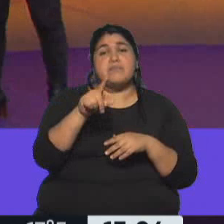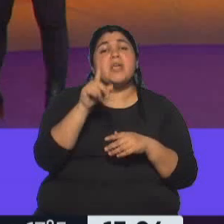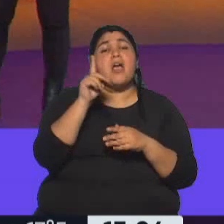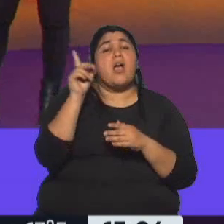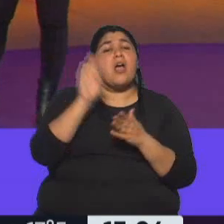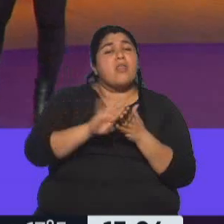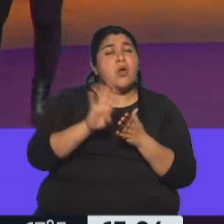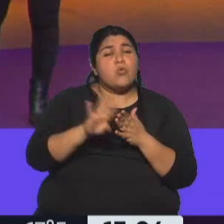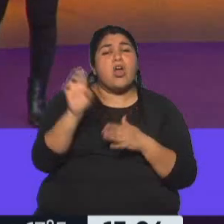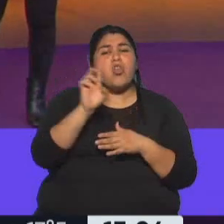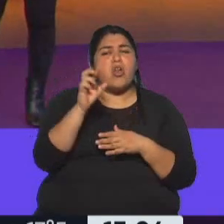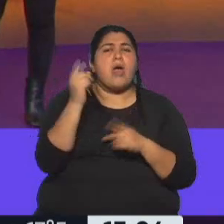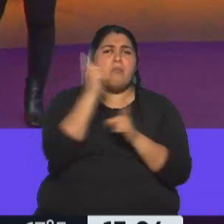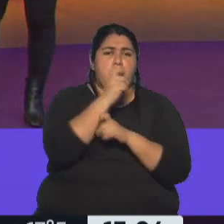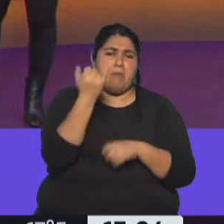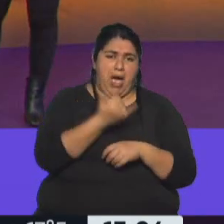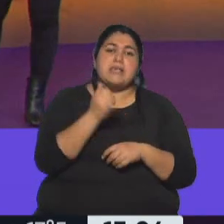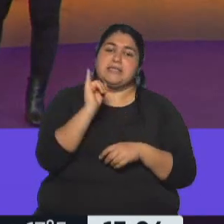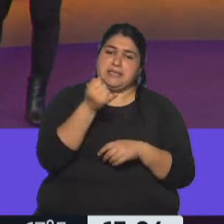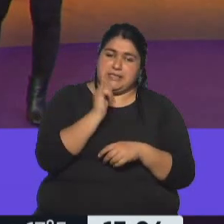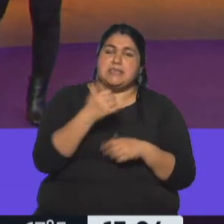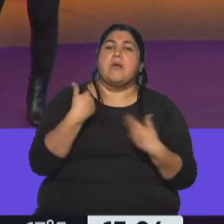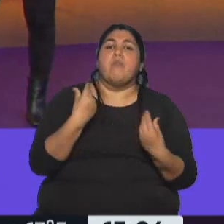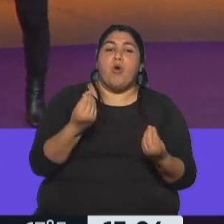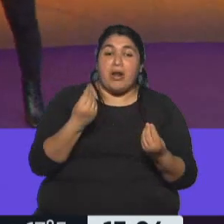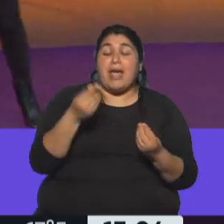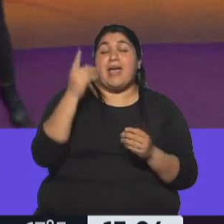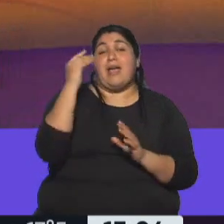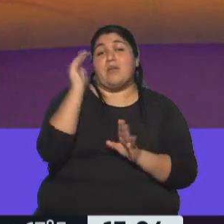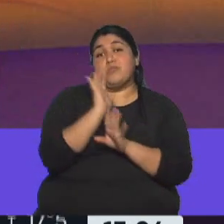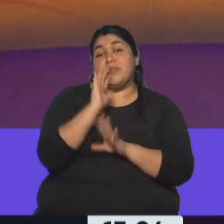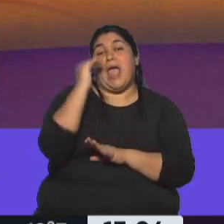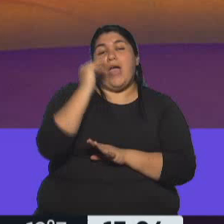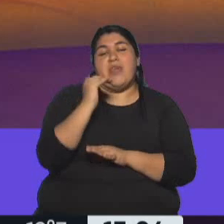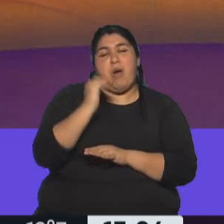es un problema? Bueno, la devaluación, que es el efecto de